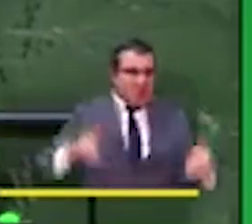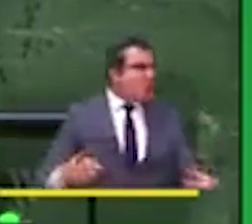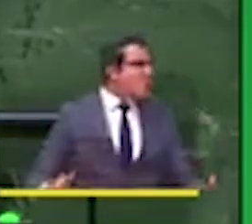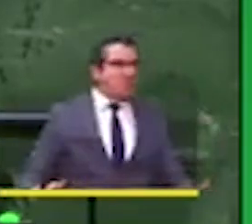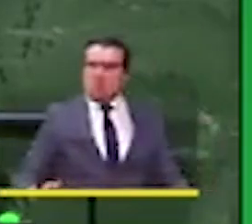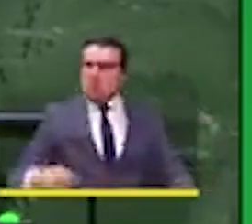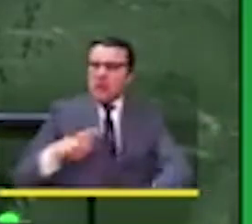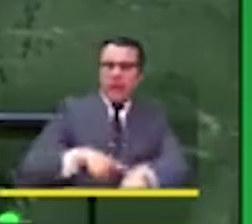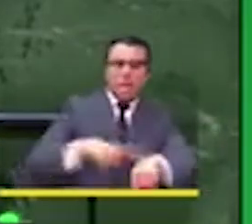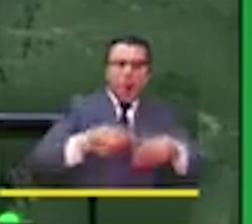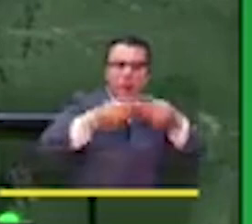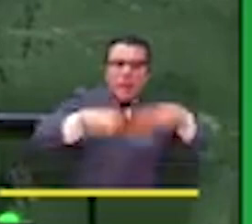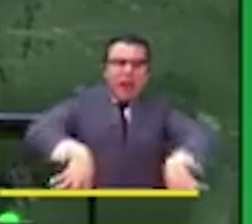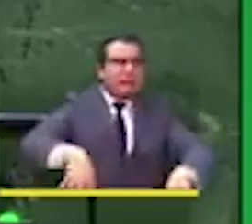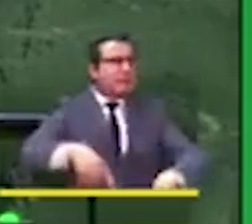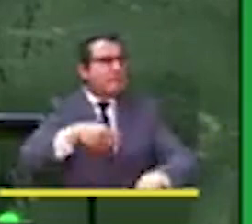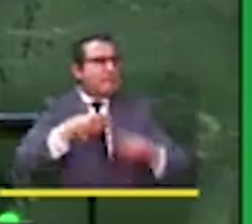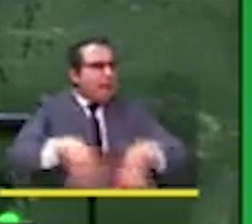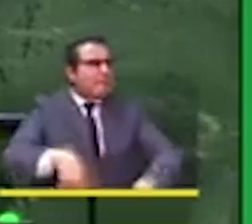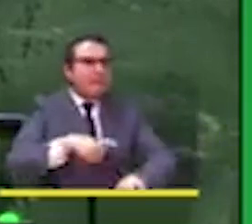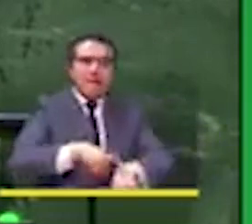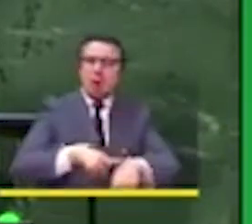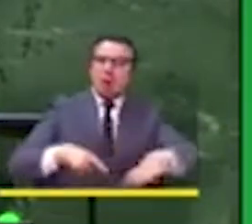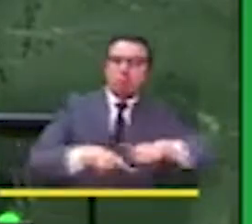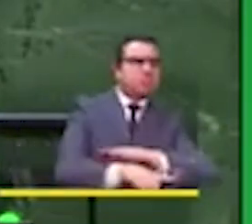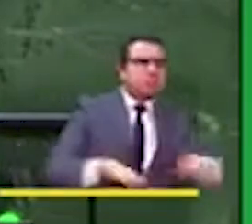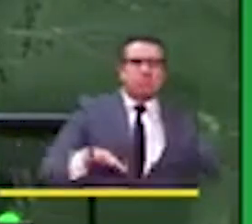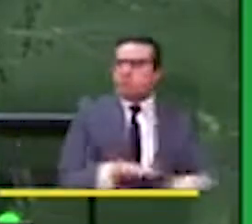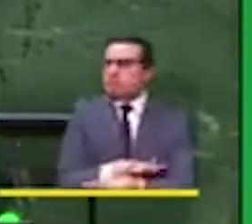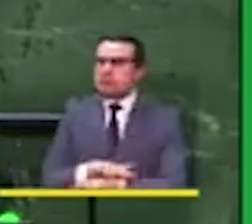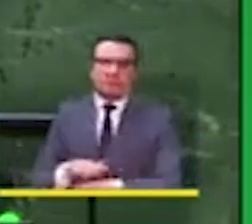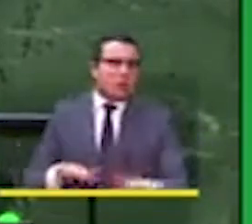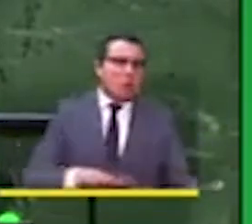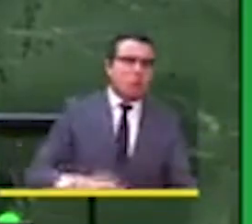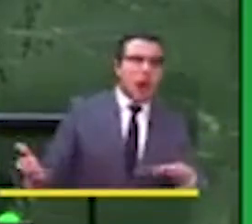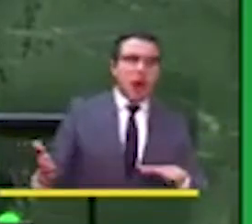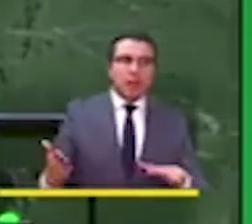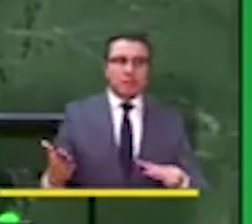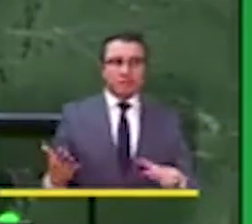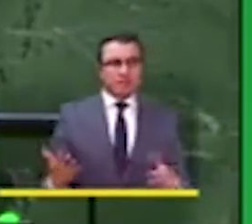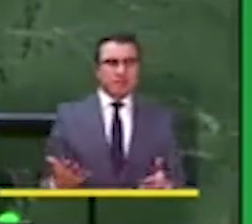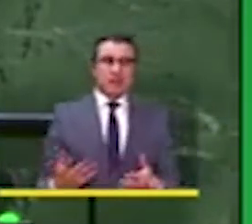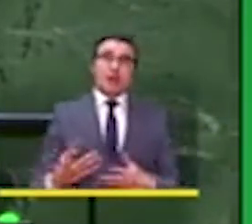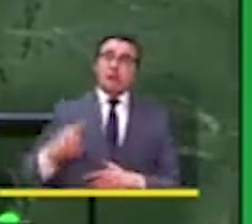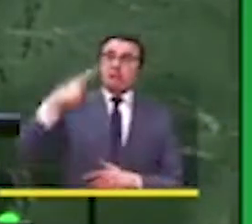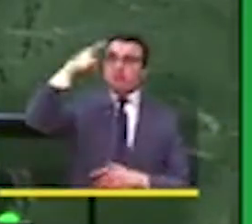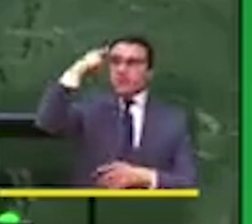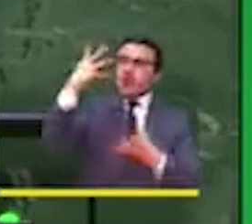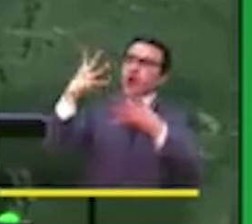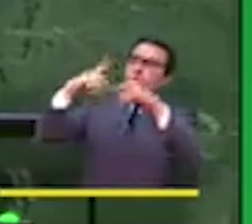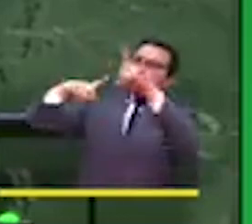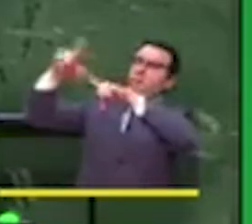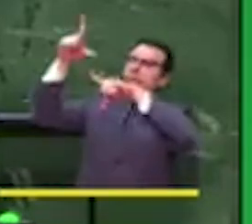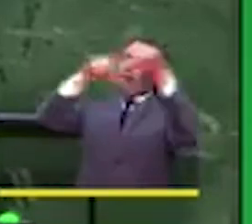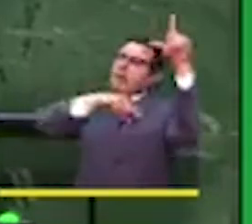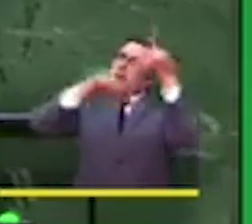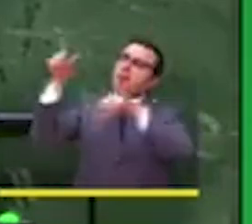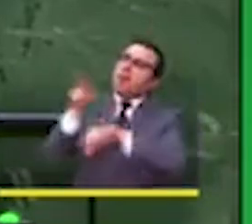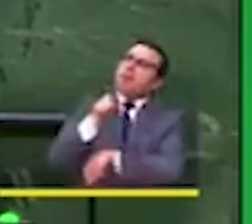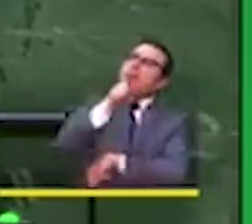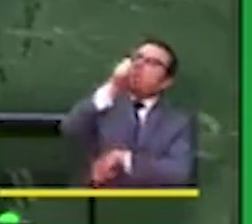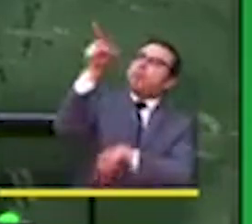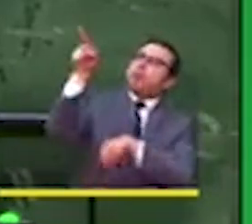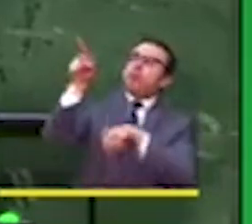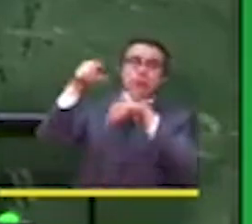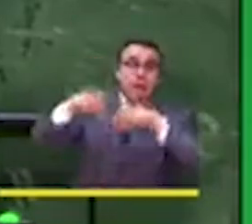entre nosotros. No estamos pensando en cómo expandir la vida en las estrellas, sino cómo